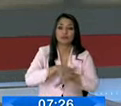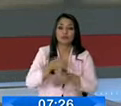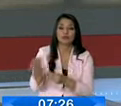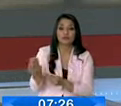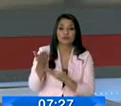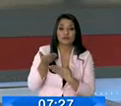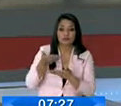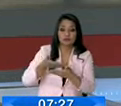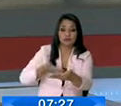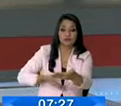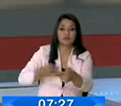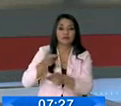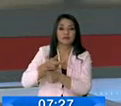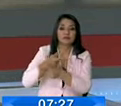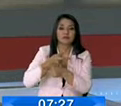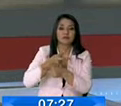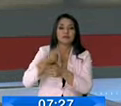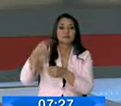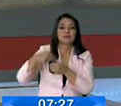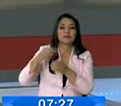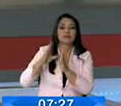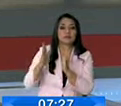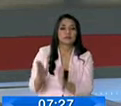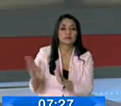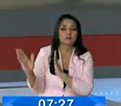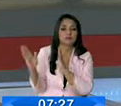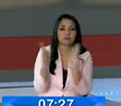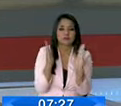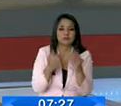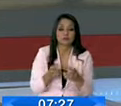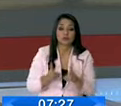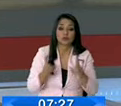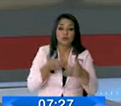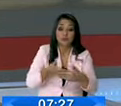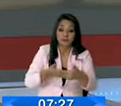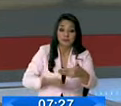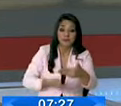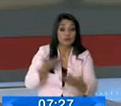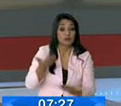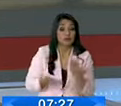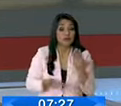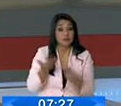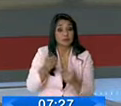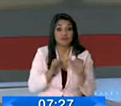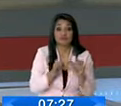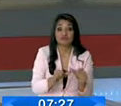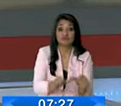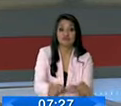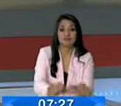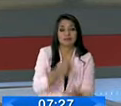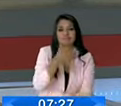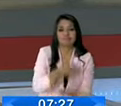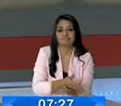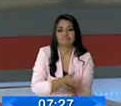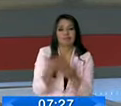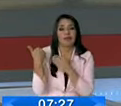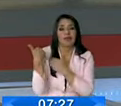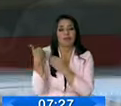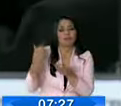el Consejo de Participación Transitorio. Dicho documento podría comprometer su continuidad en el cargo.